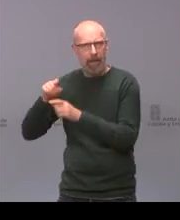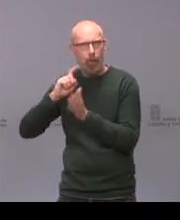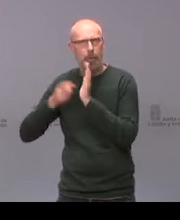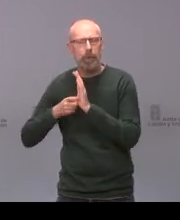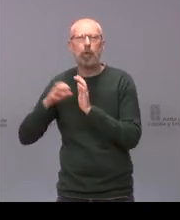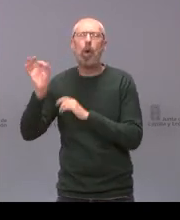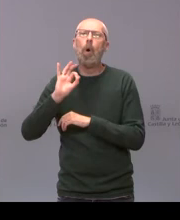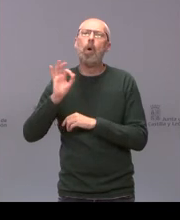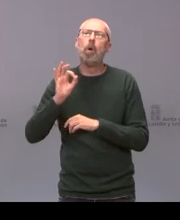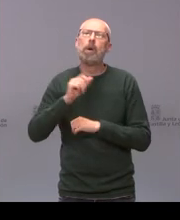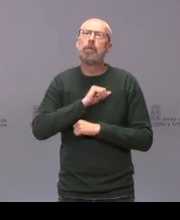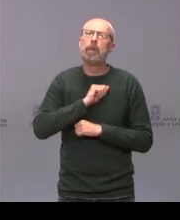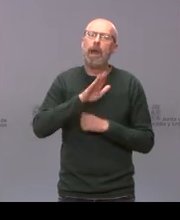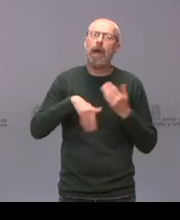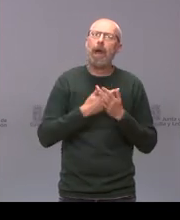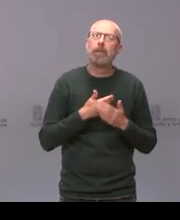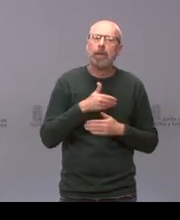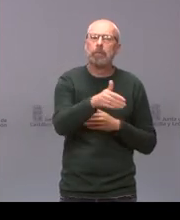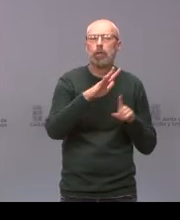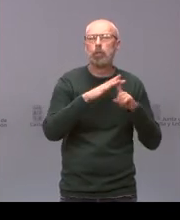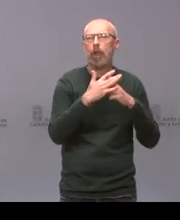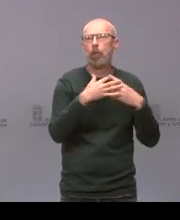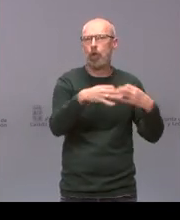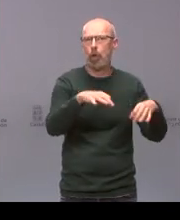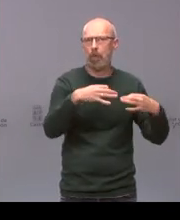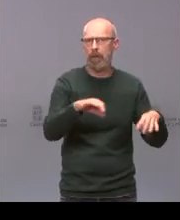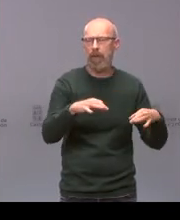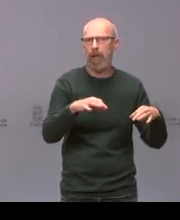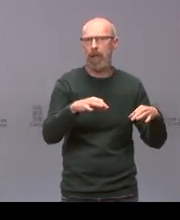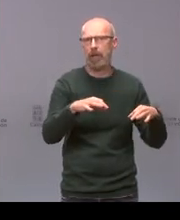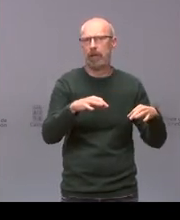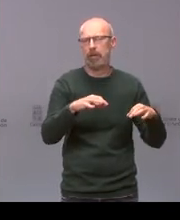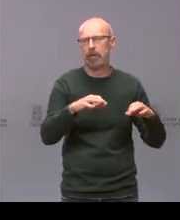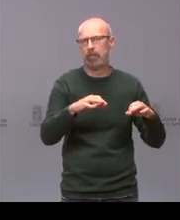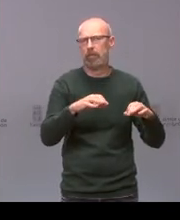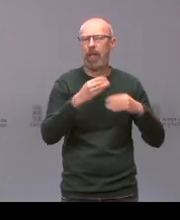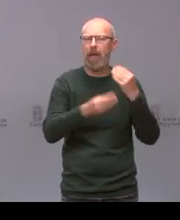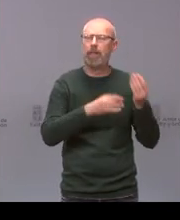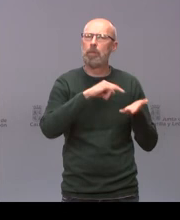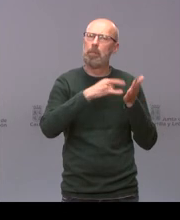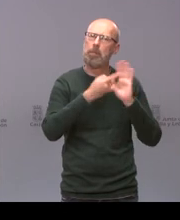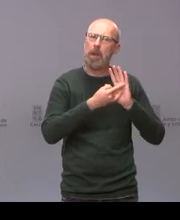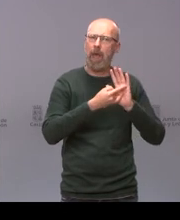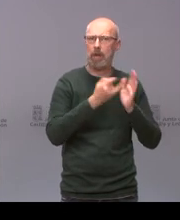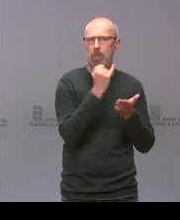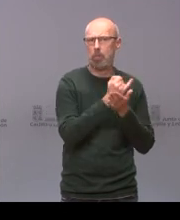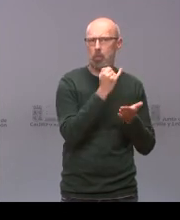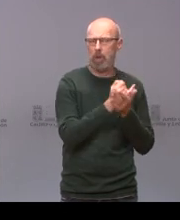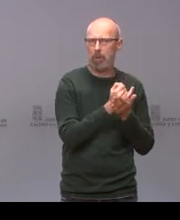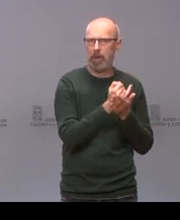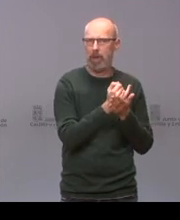se retome un poco esa normalidad, el proyecto o el plan piloto, el que se anunció, de distribución